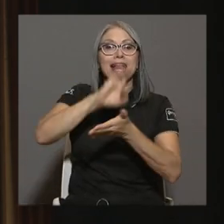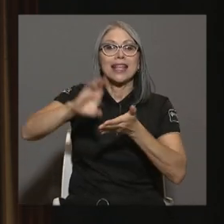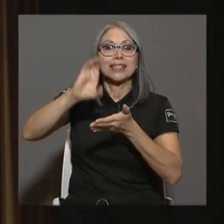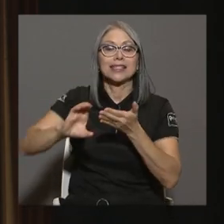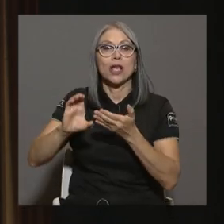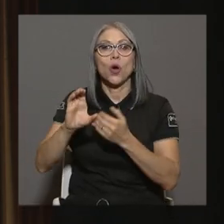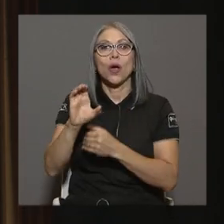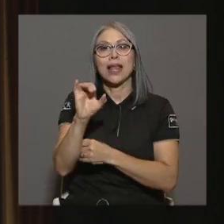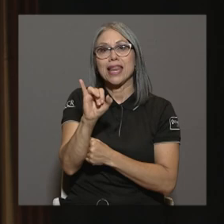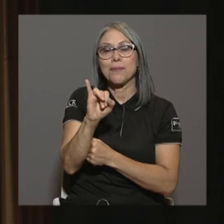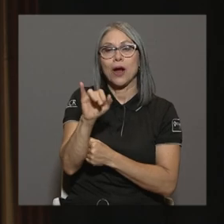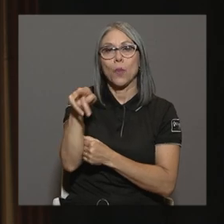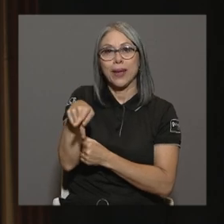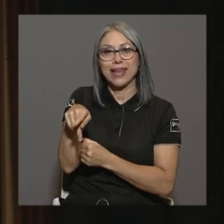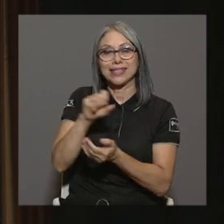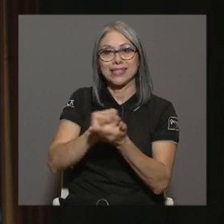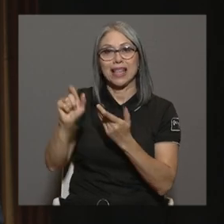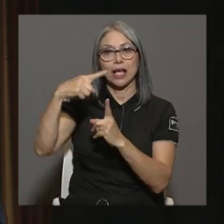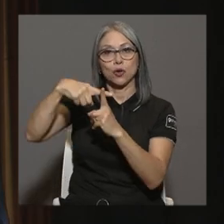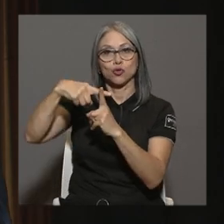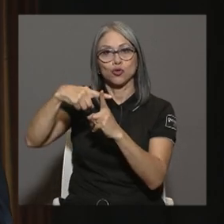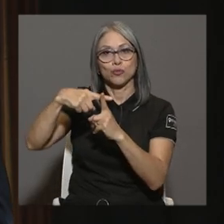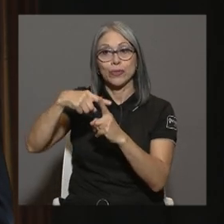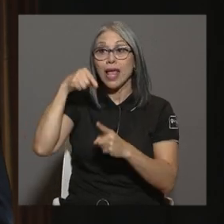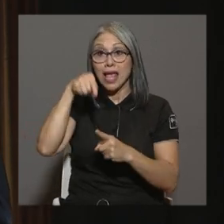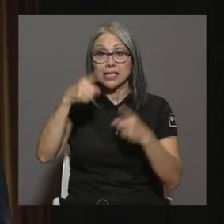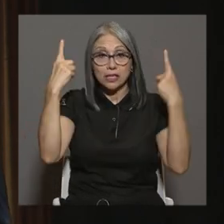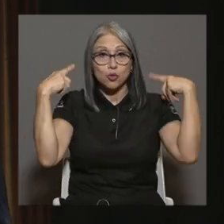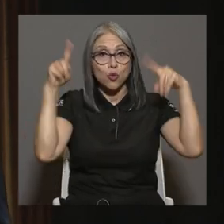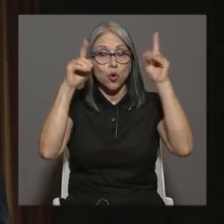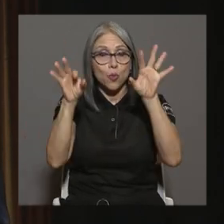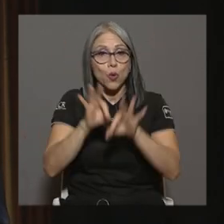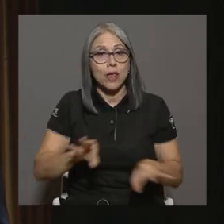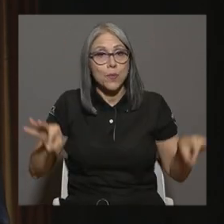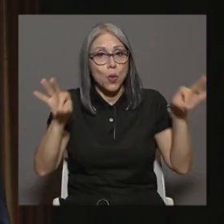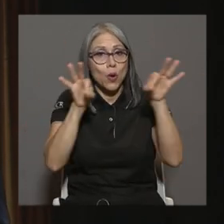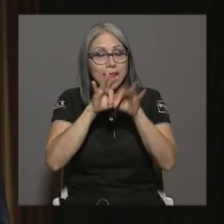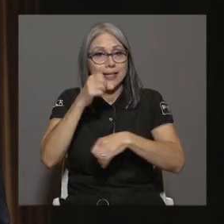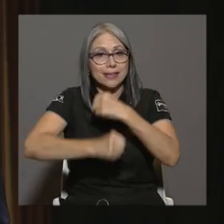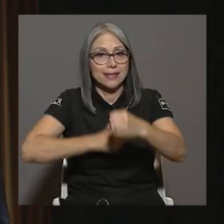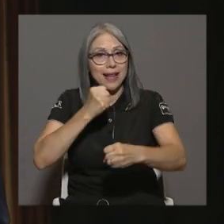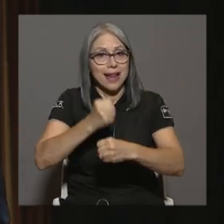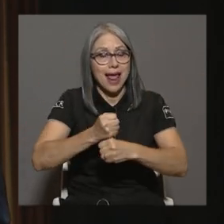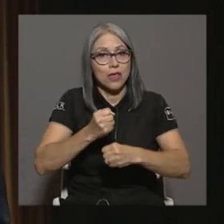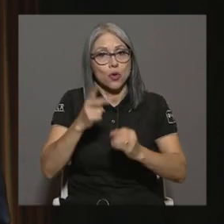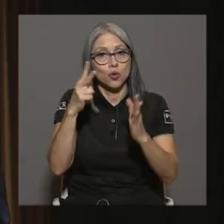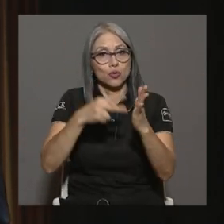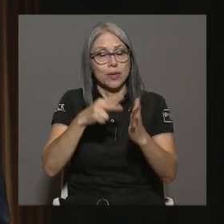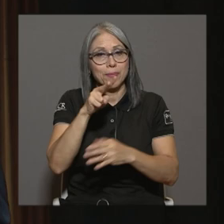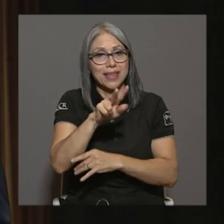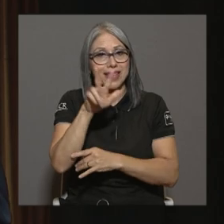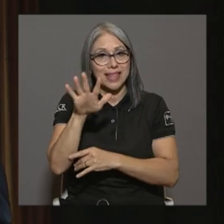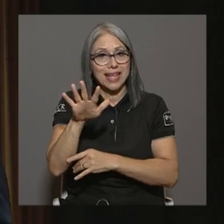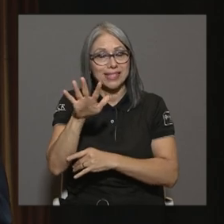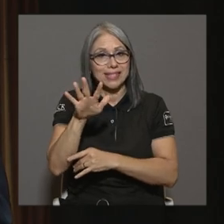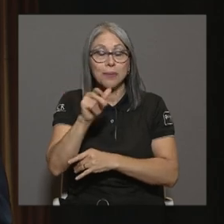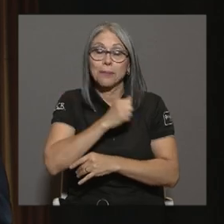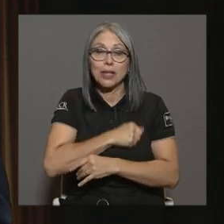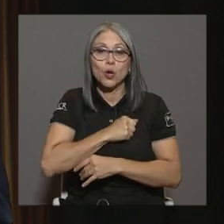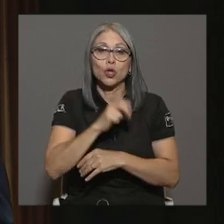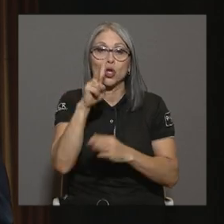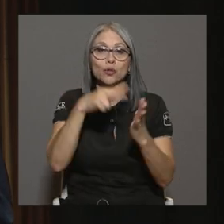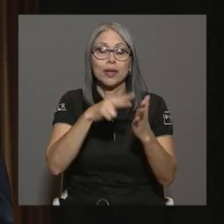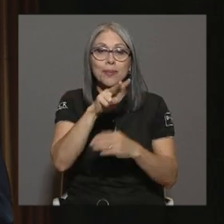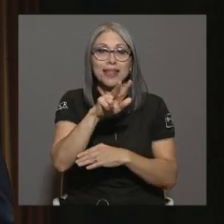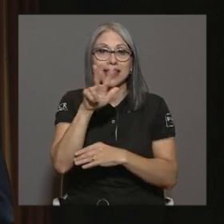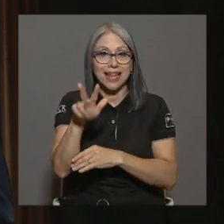Santa Cruz. Un logro de suma importancia es que en el año 2023 se consolidó el